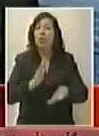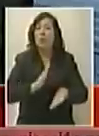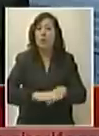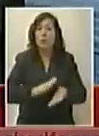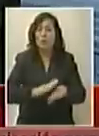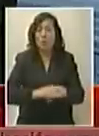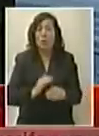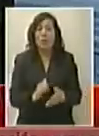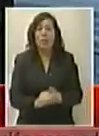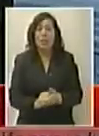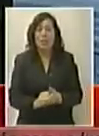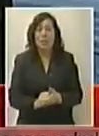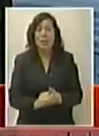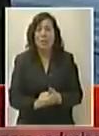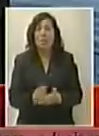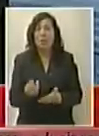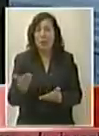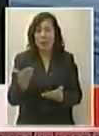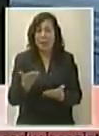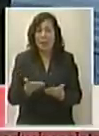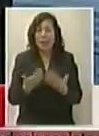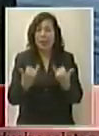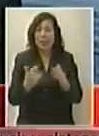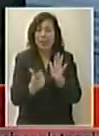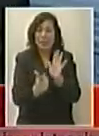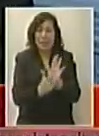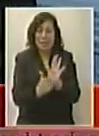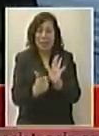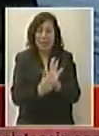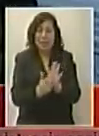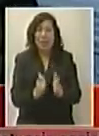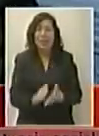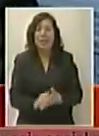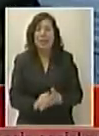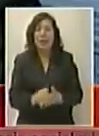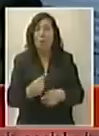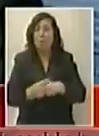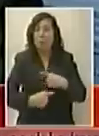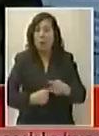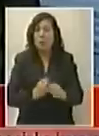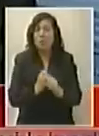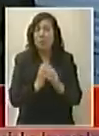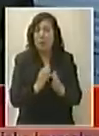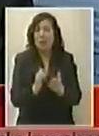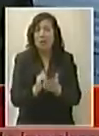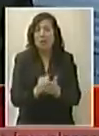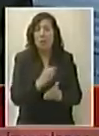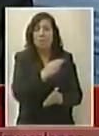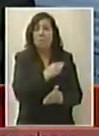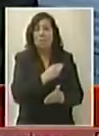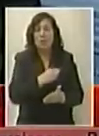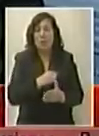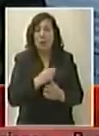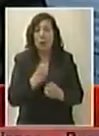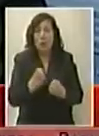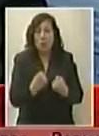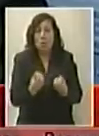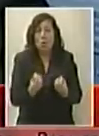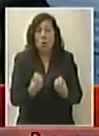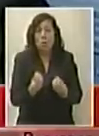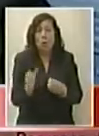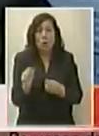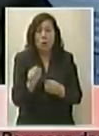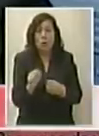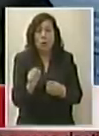sobre estas eh sobre los alcances de esta de esta ley los próximos días seguramente tanto el Ministerio de economía como la